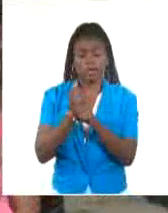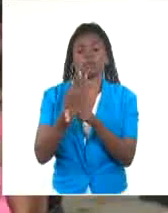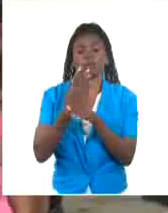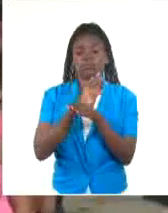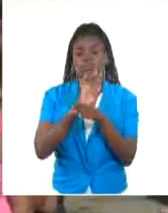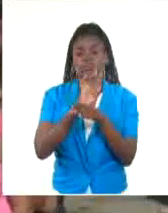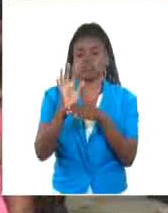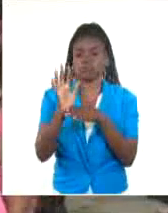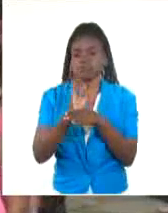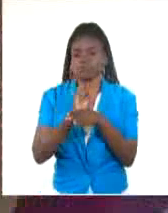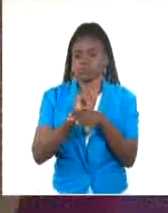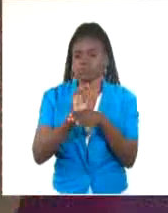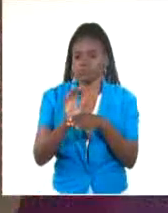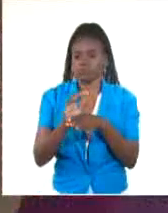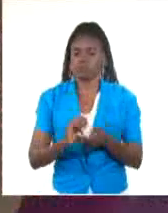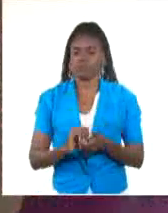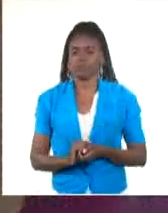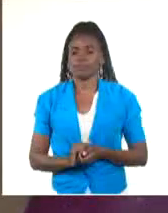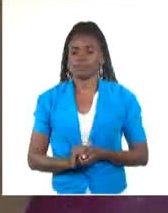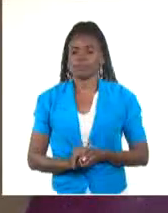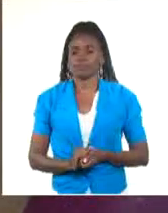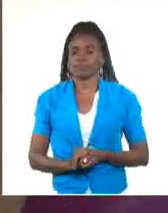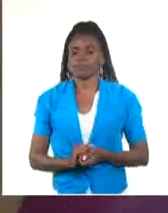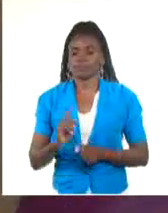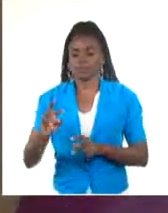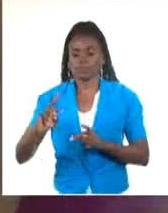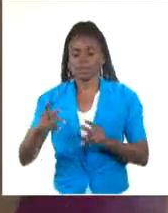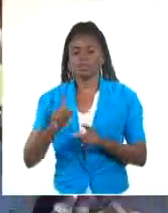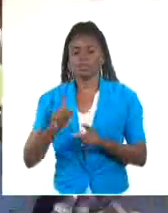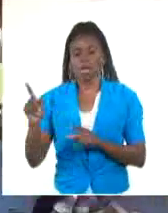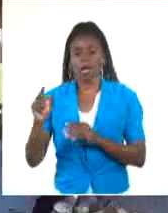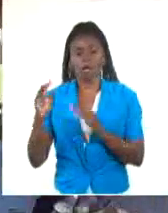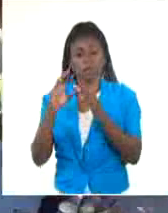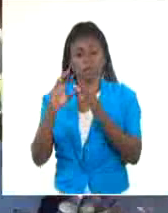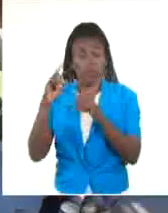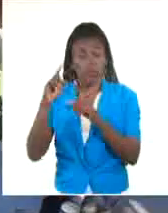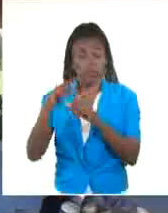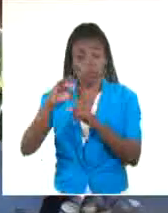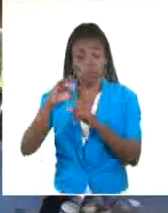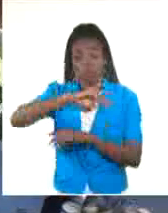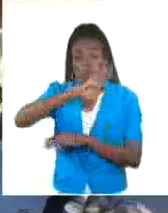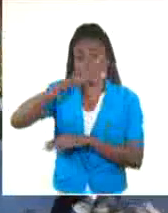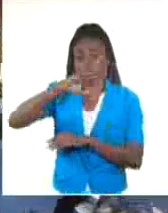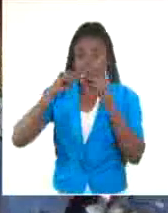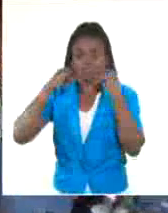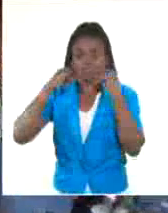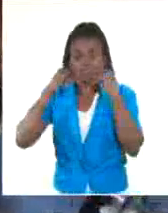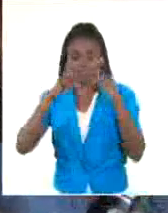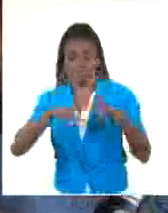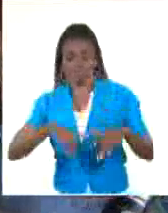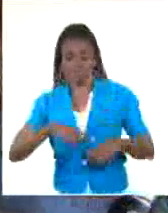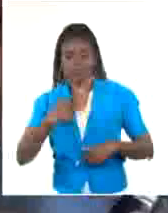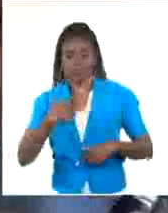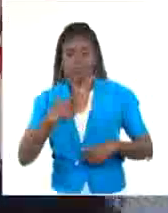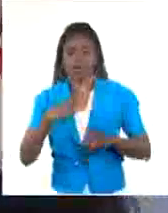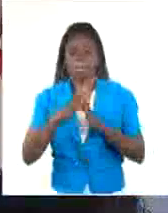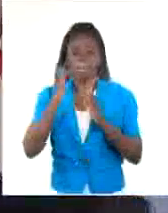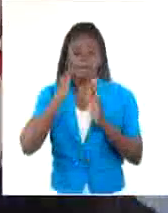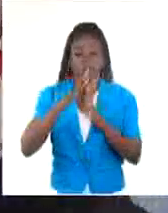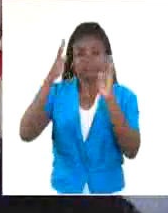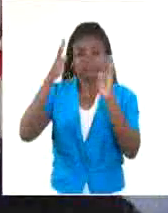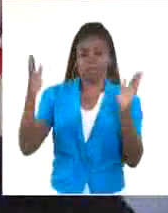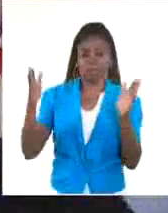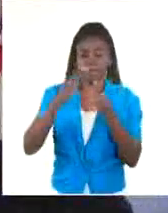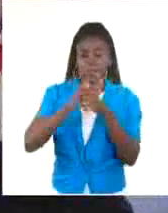Cruzada Teatral Guantánamo Baracoa, evento que cada año convierte al Lomerío Oriental en el más grande escenario artístico-cultural para